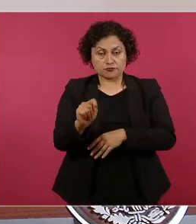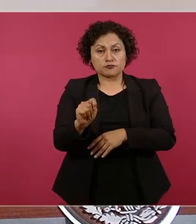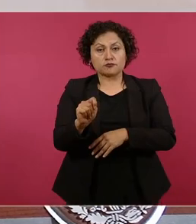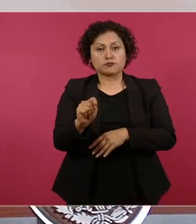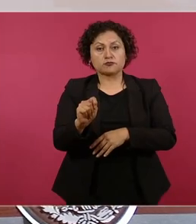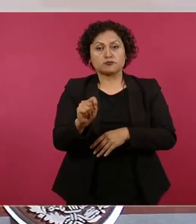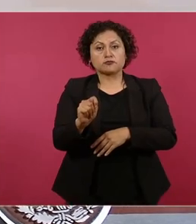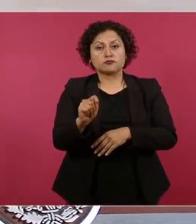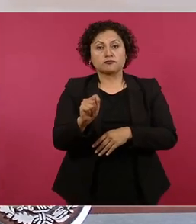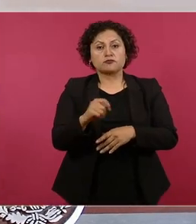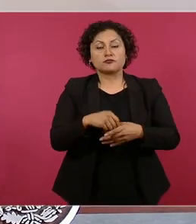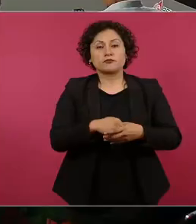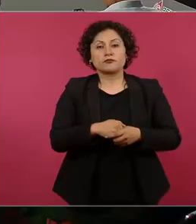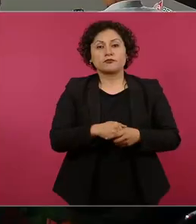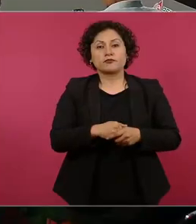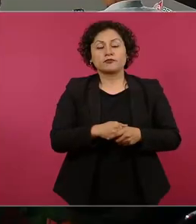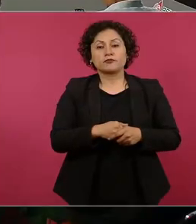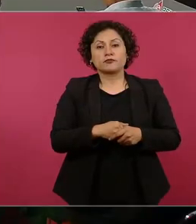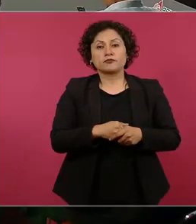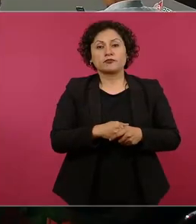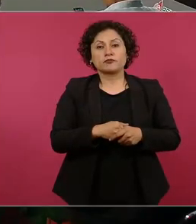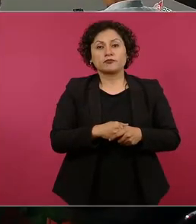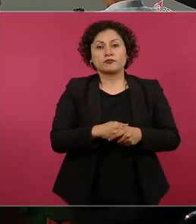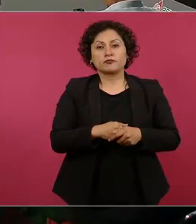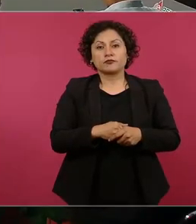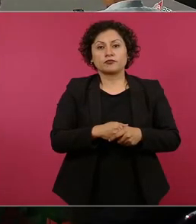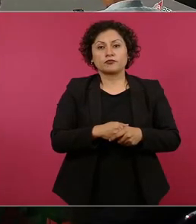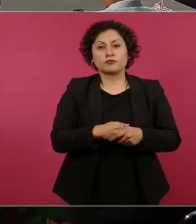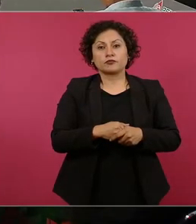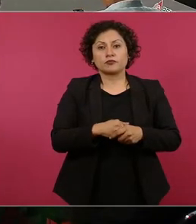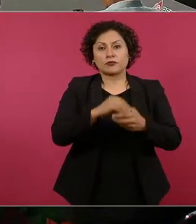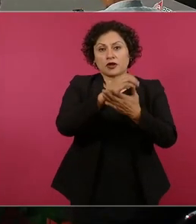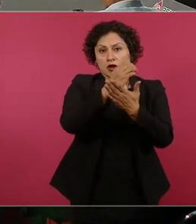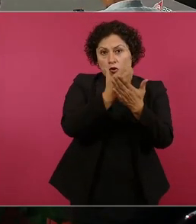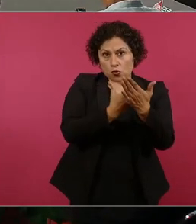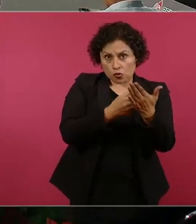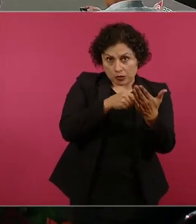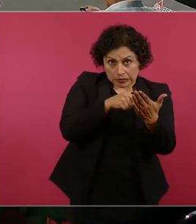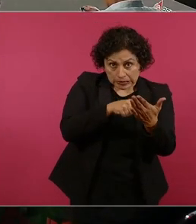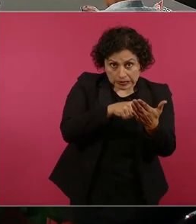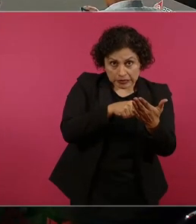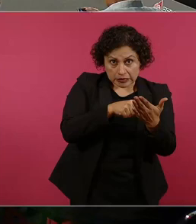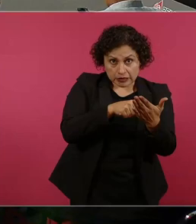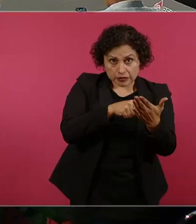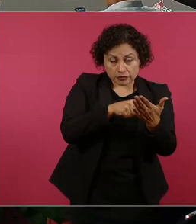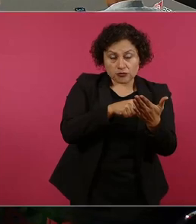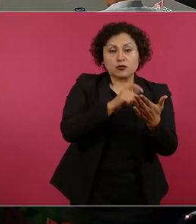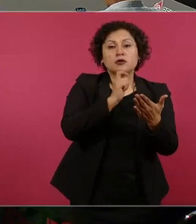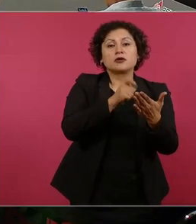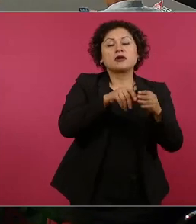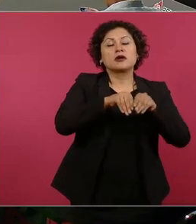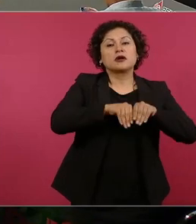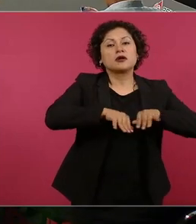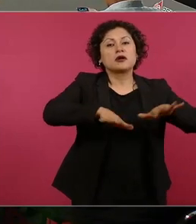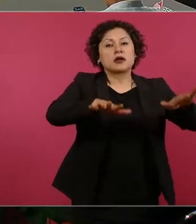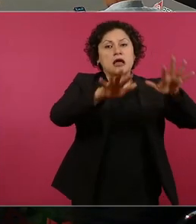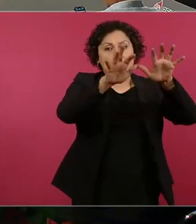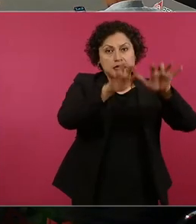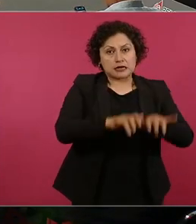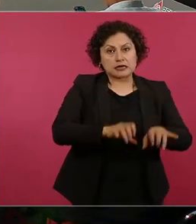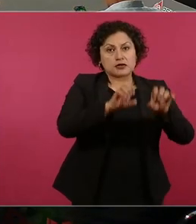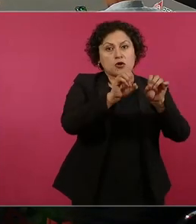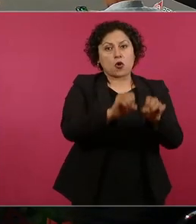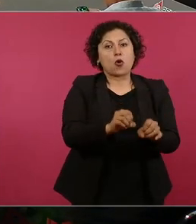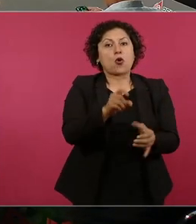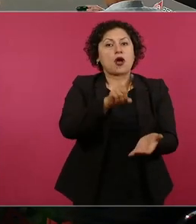es este escrito o es electrónico prop pública pues es